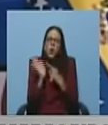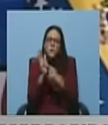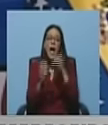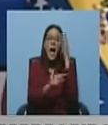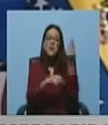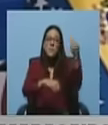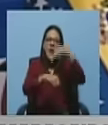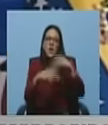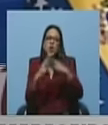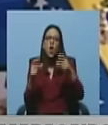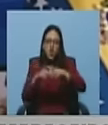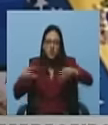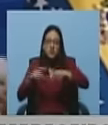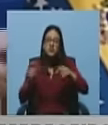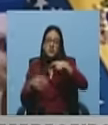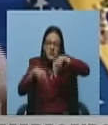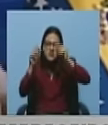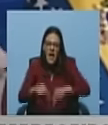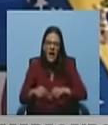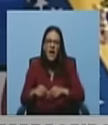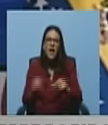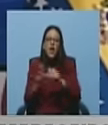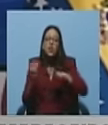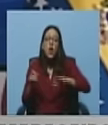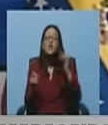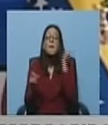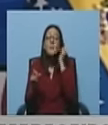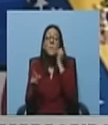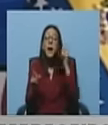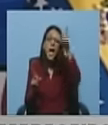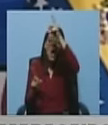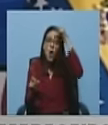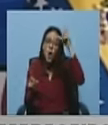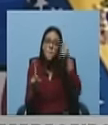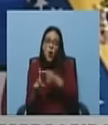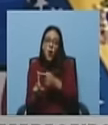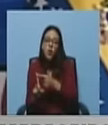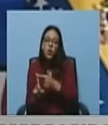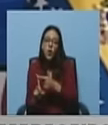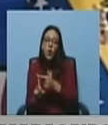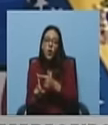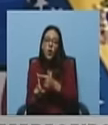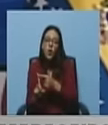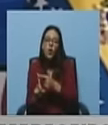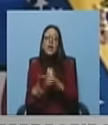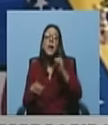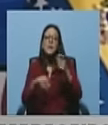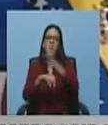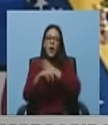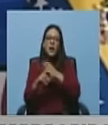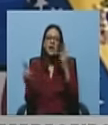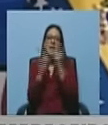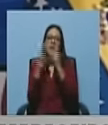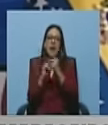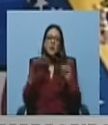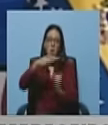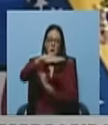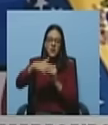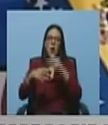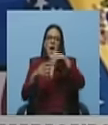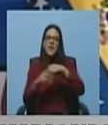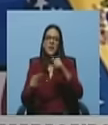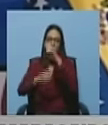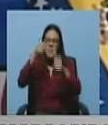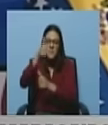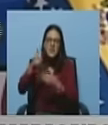ante la Asamblea Nacional los cheques donde la mamá de Leopoldo López, que que era la gerente de relaciones institucionales o